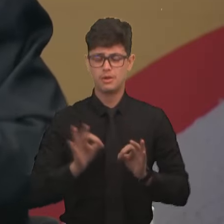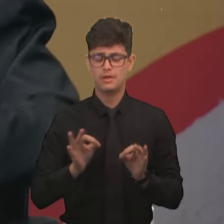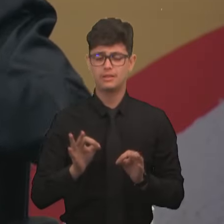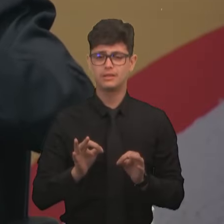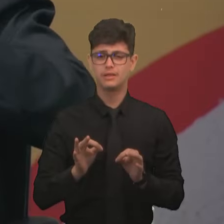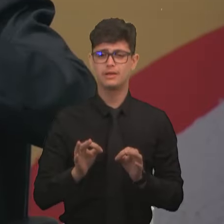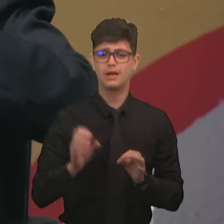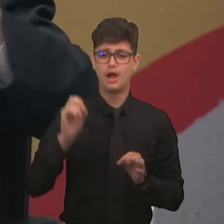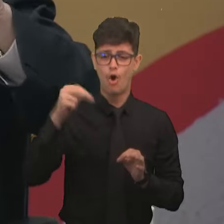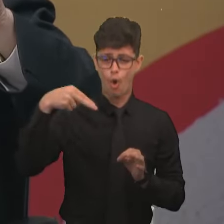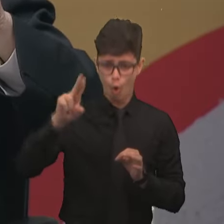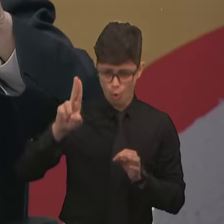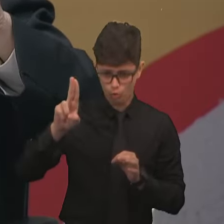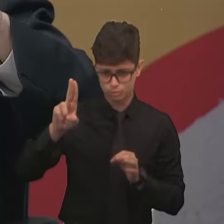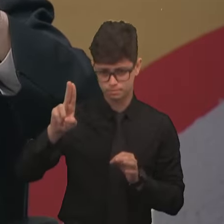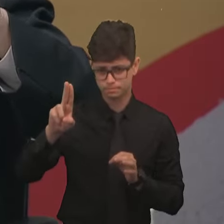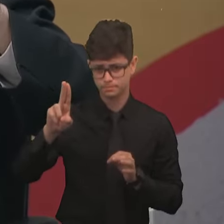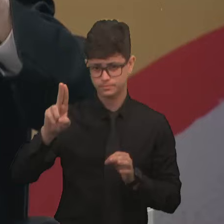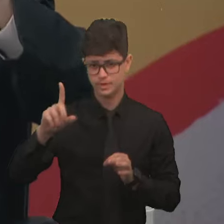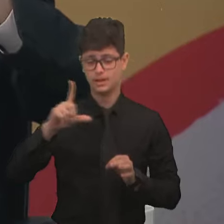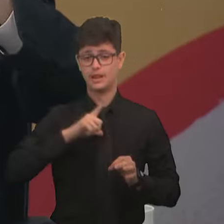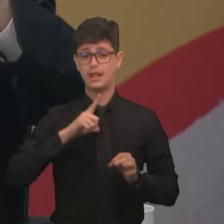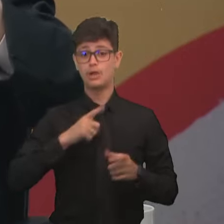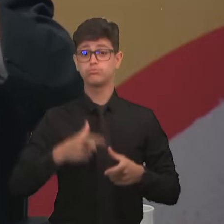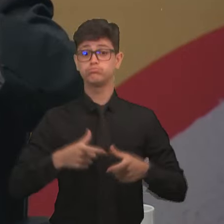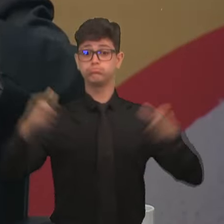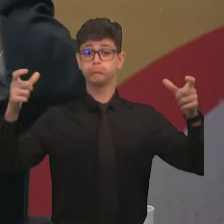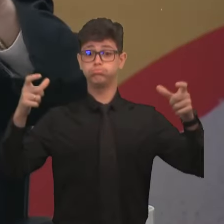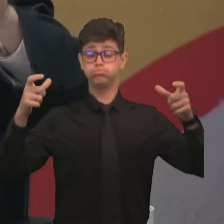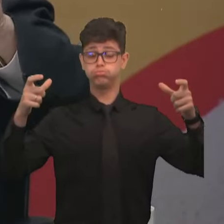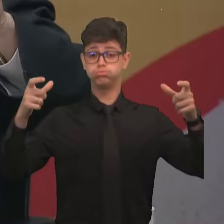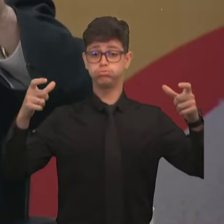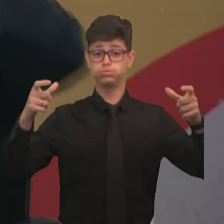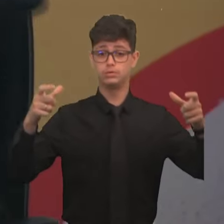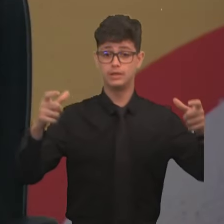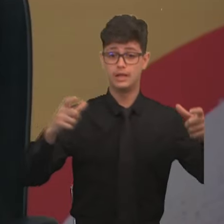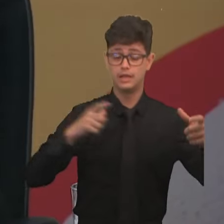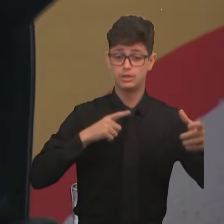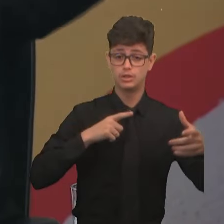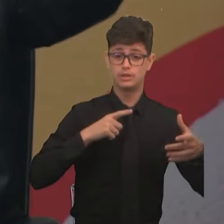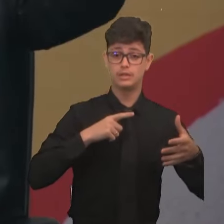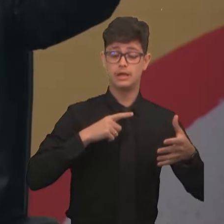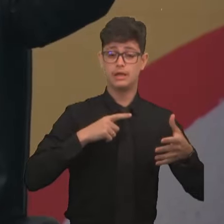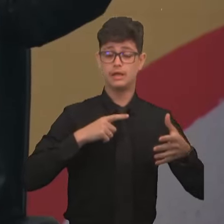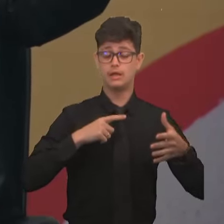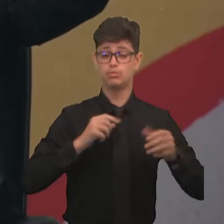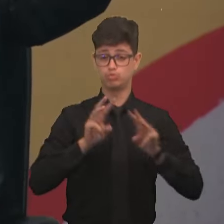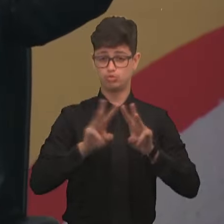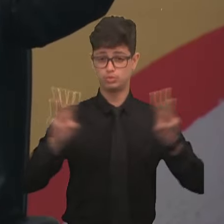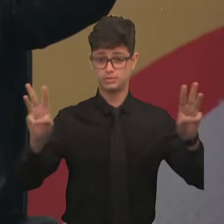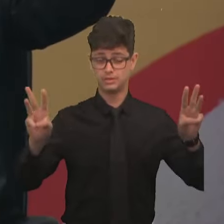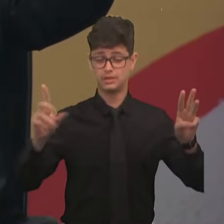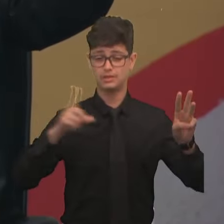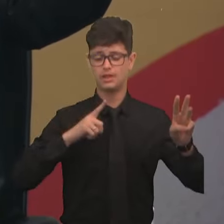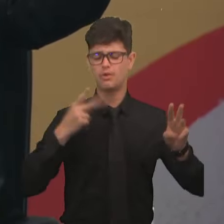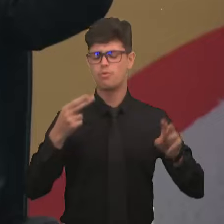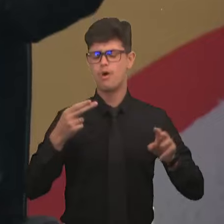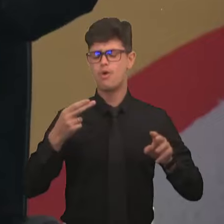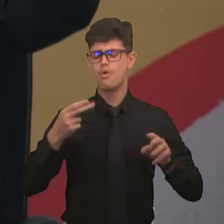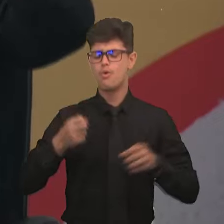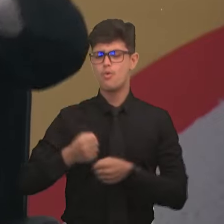Naciones Unidas, tenemos una gran plataforma que se llama Plataforma Digital del Poder Judicial. Es un